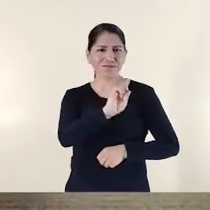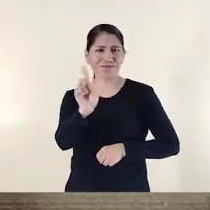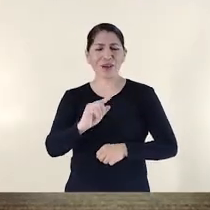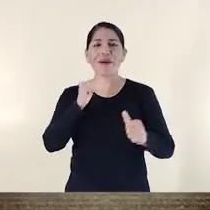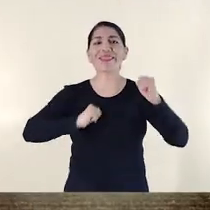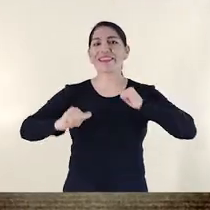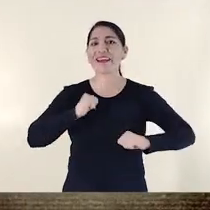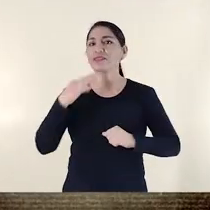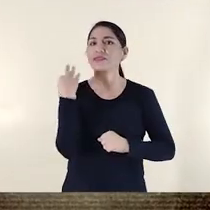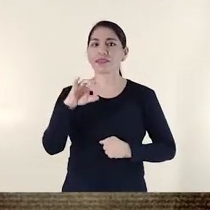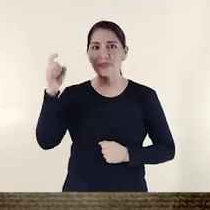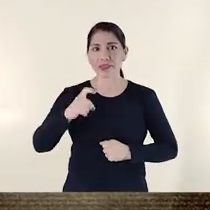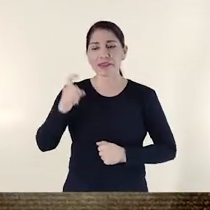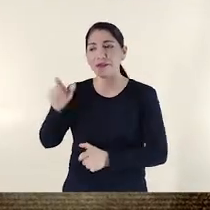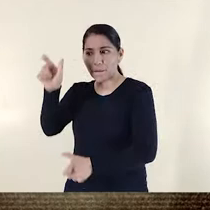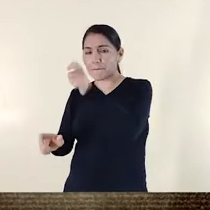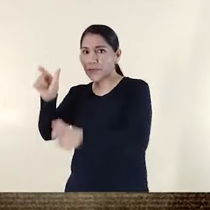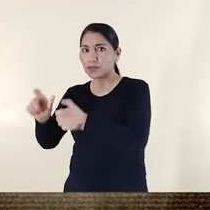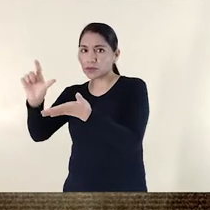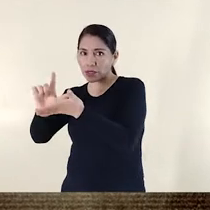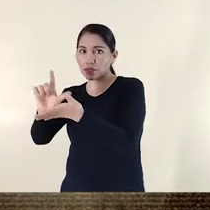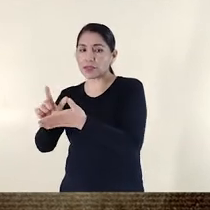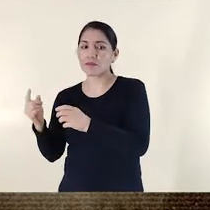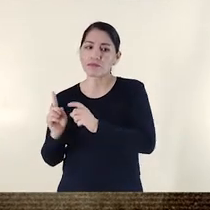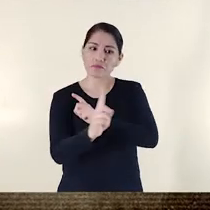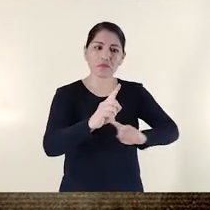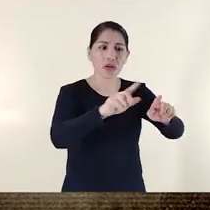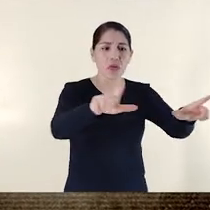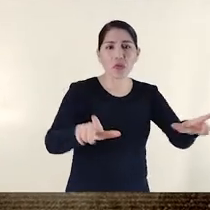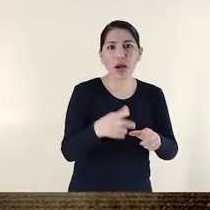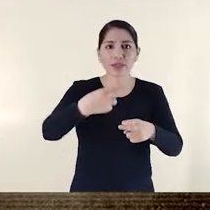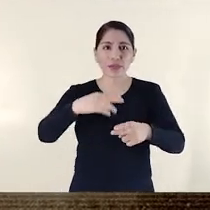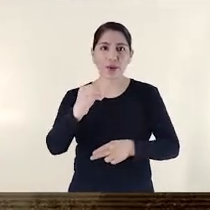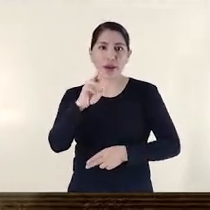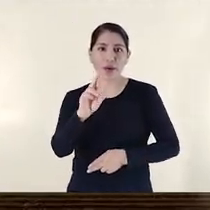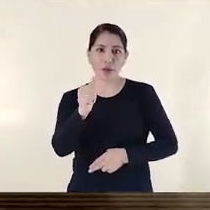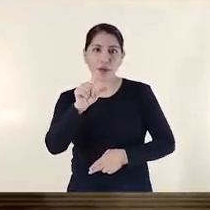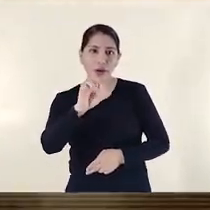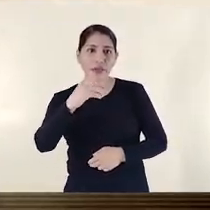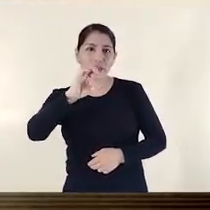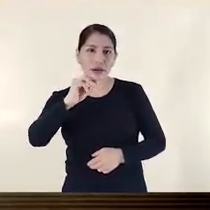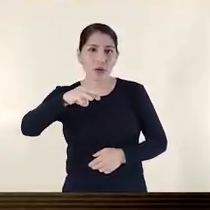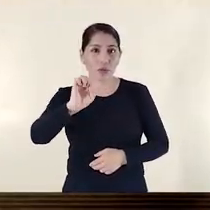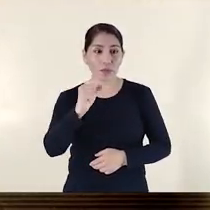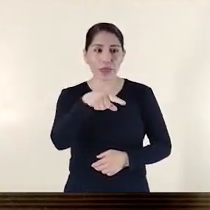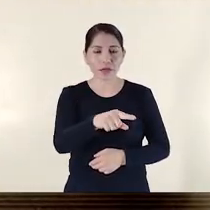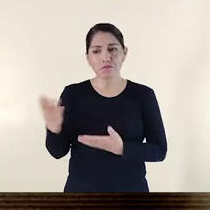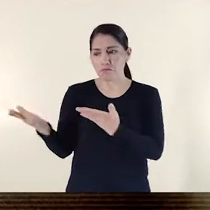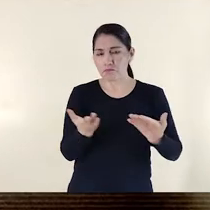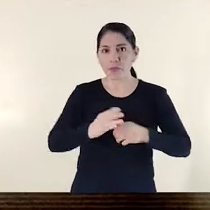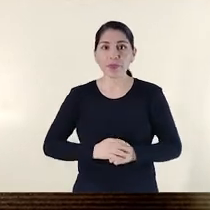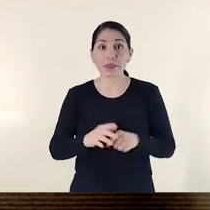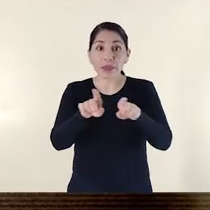Rosa. El teatro siempre fue una necesidad y una demanda de los ciudadanos de Lima y los espacios, llamados corrales de comedias, llenaban